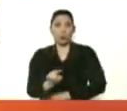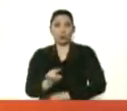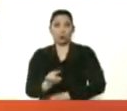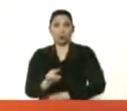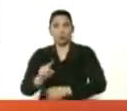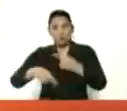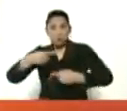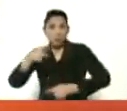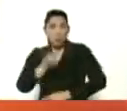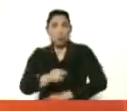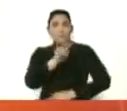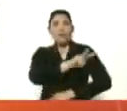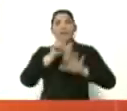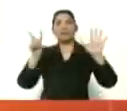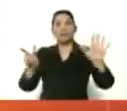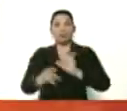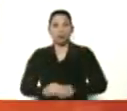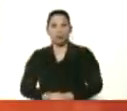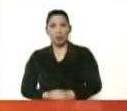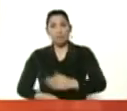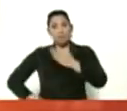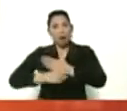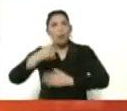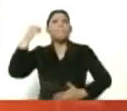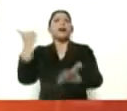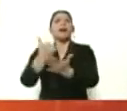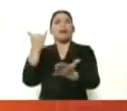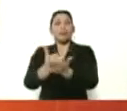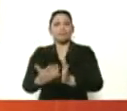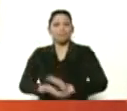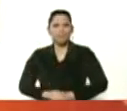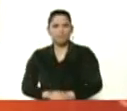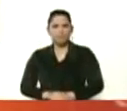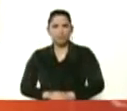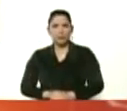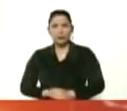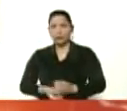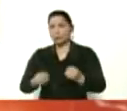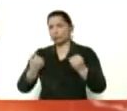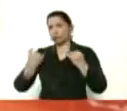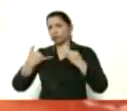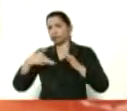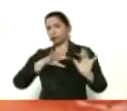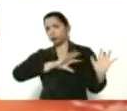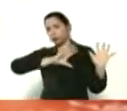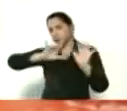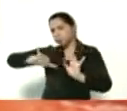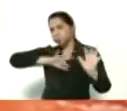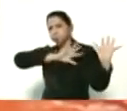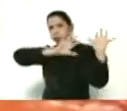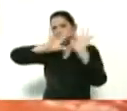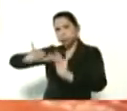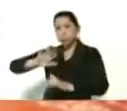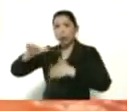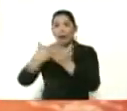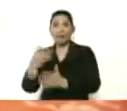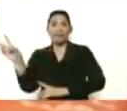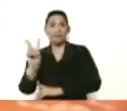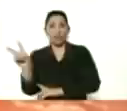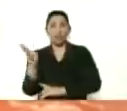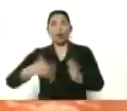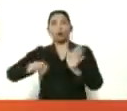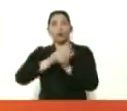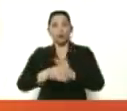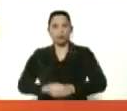próximo lunes 27, vamos a ver miles de venezolanos regresando hacia Venezuela